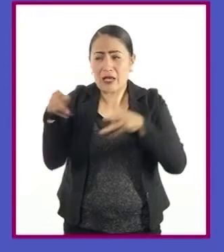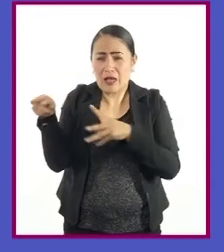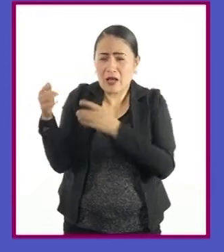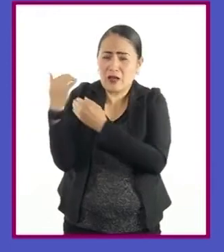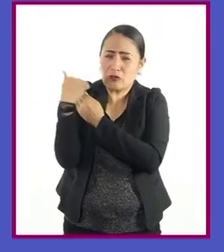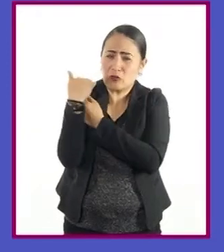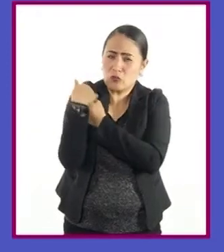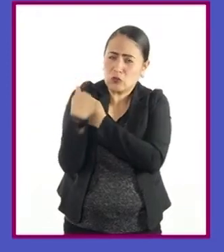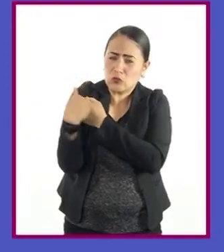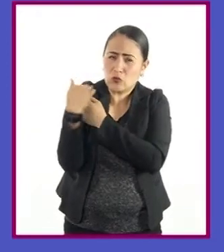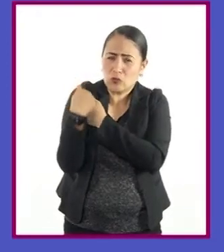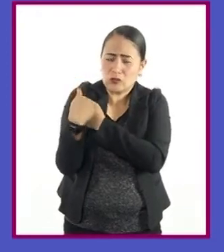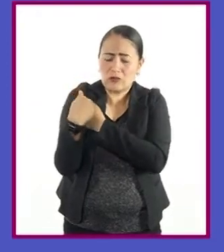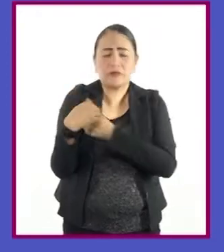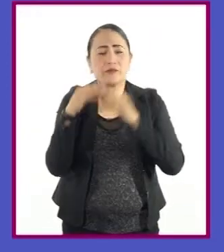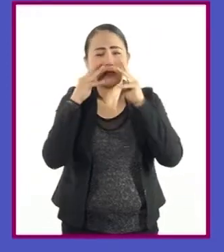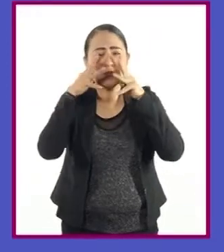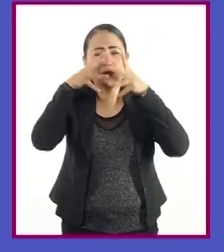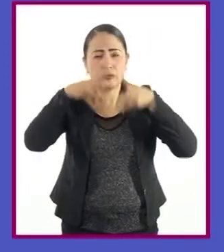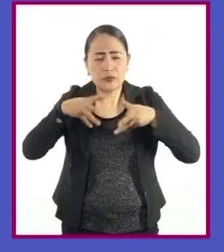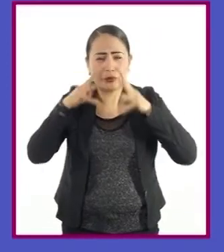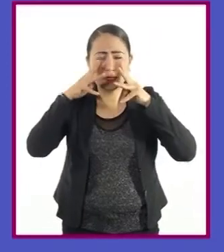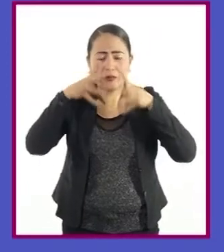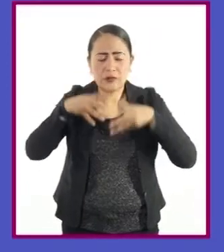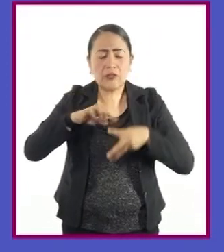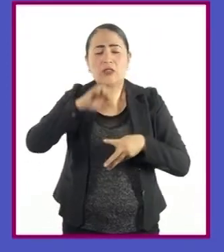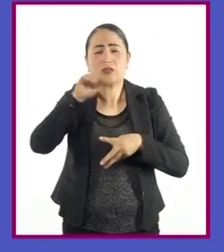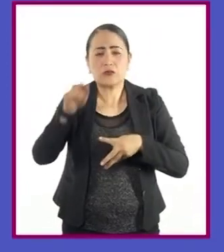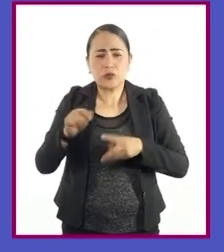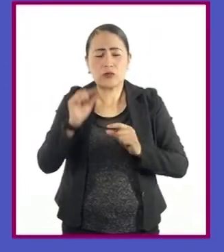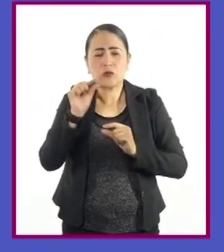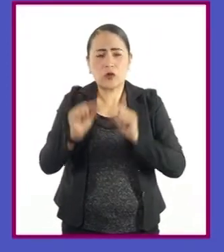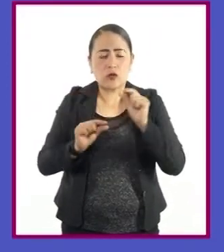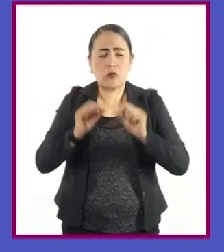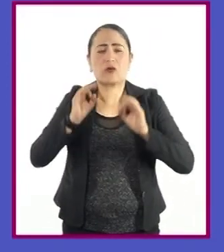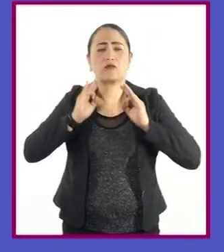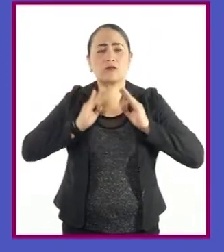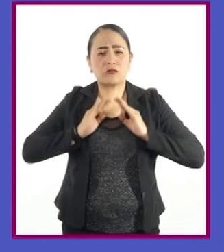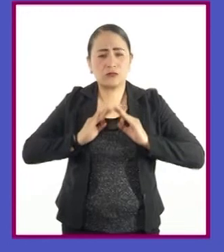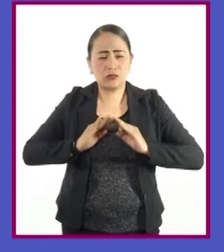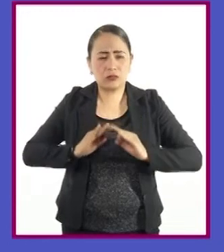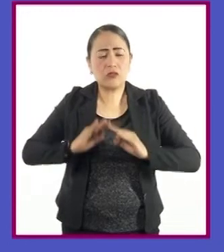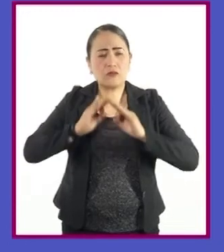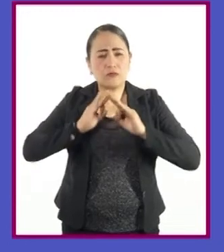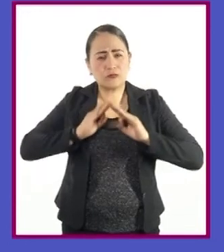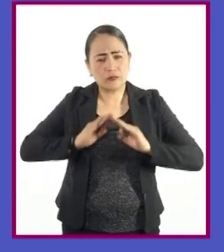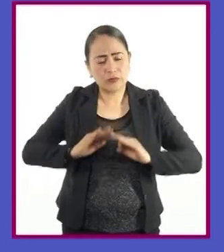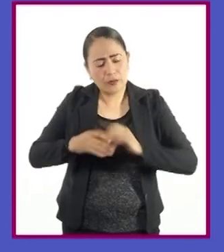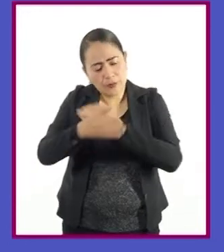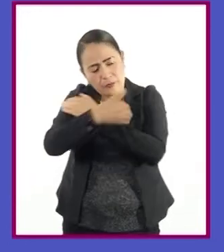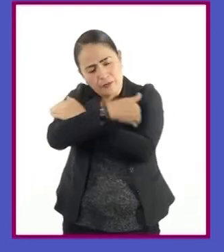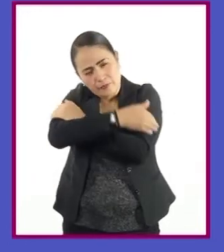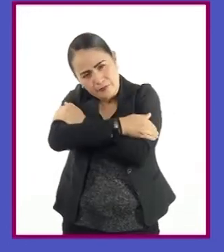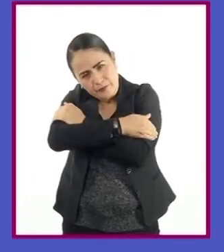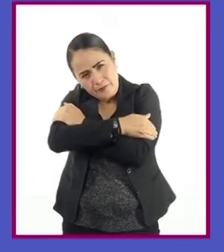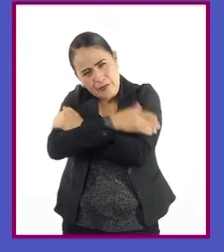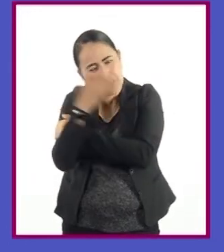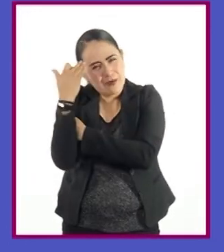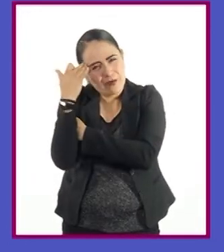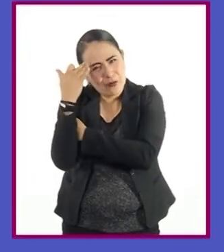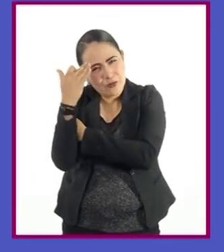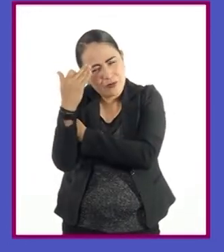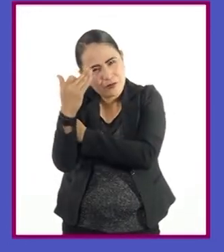caricia. Luego, los sollozos fueron retardándose y aún quedó largo rato escondida en su cuello,